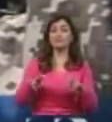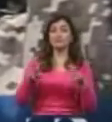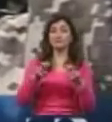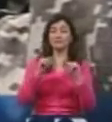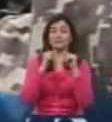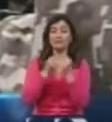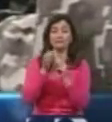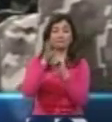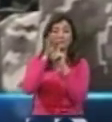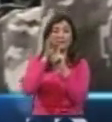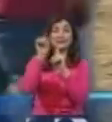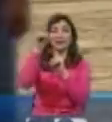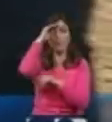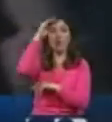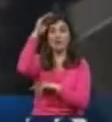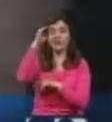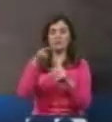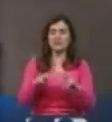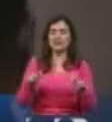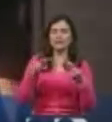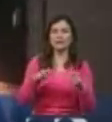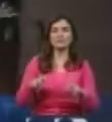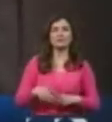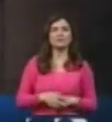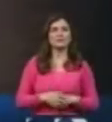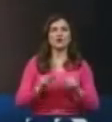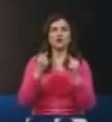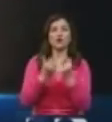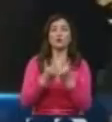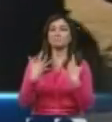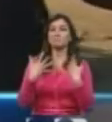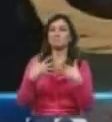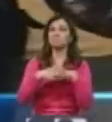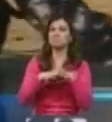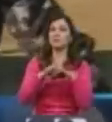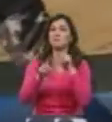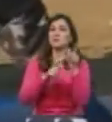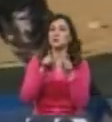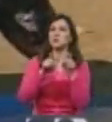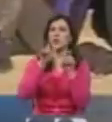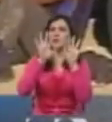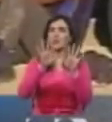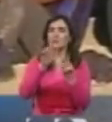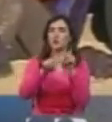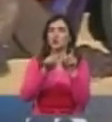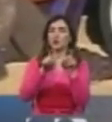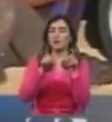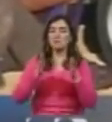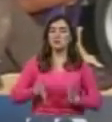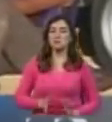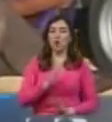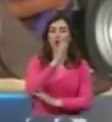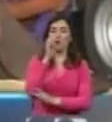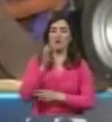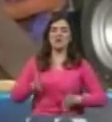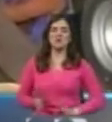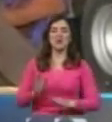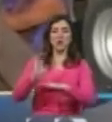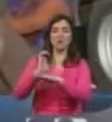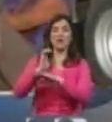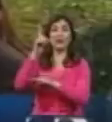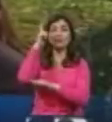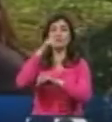unidad de investigación antinarcóticos de la Policía Nacional, la banda estaba integrada por al menos 10 personas entre ciudadanos colombianos y ecuatorianos. El líder